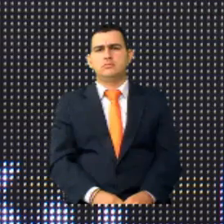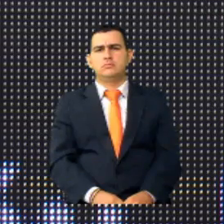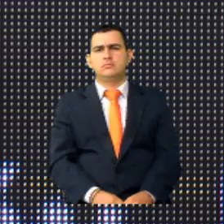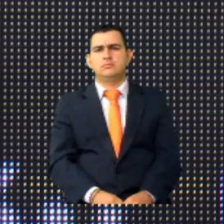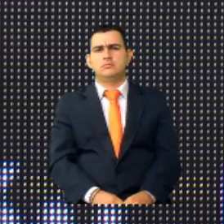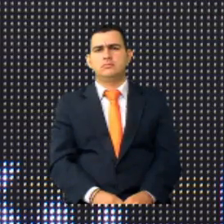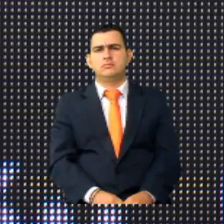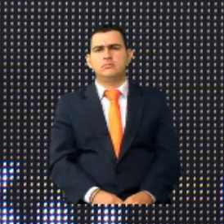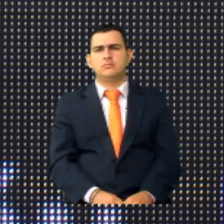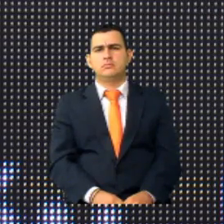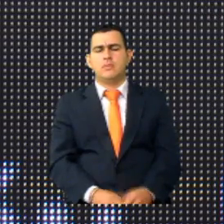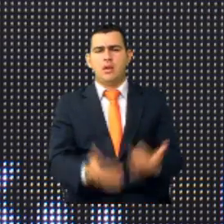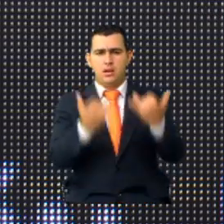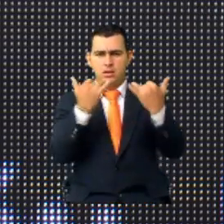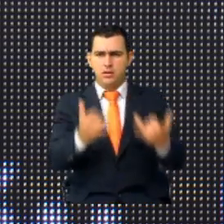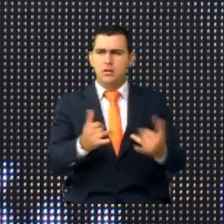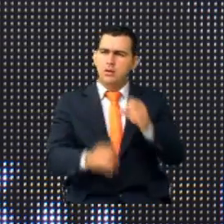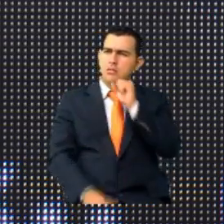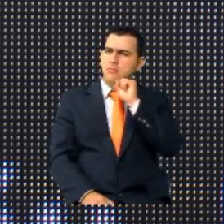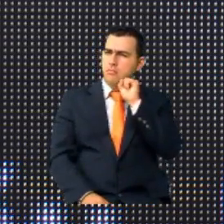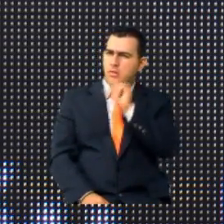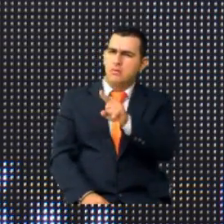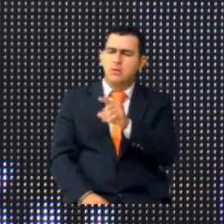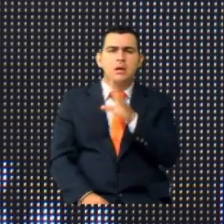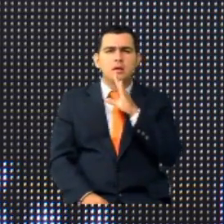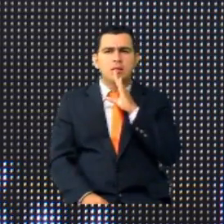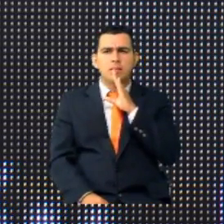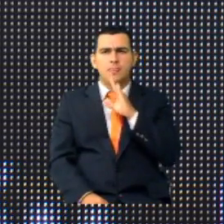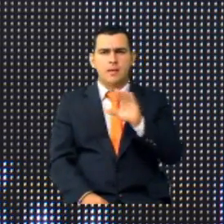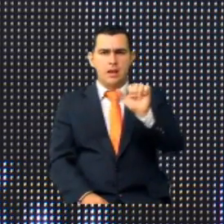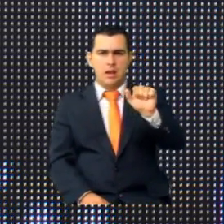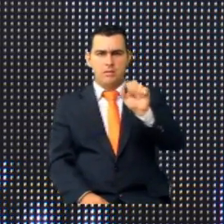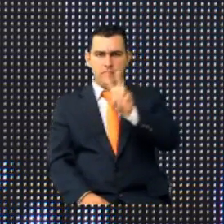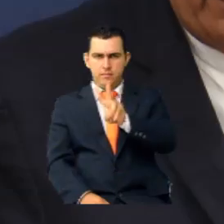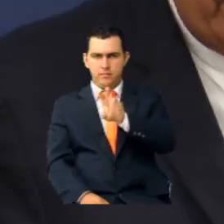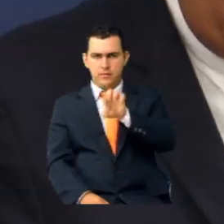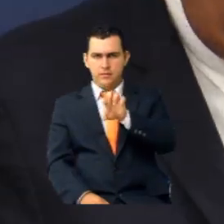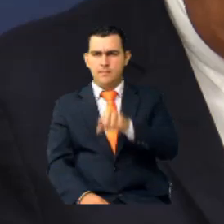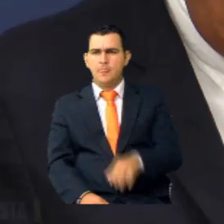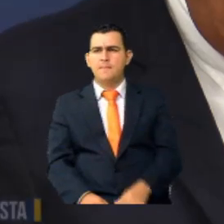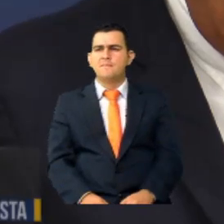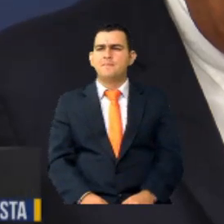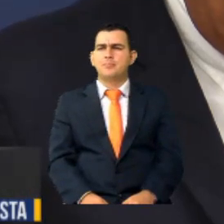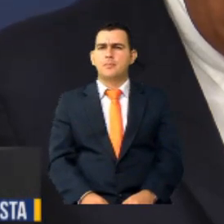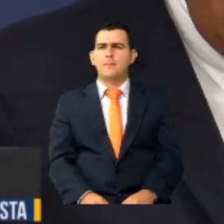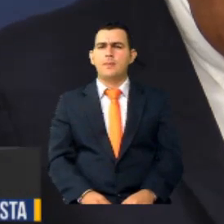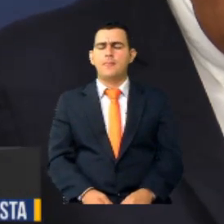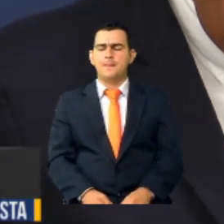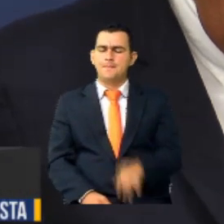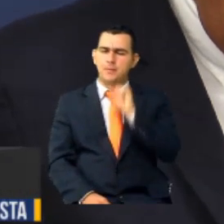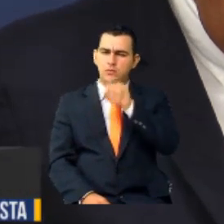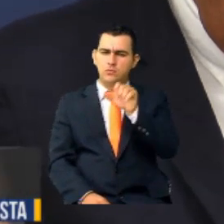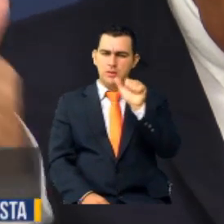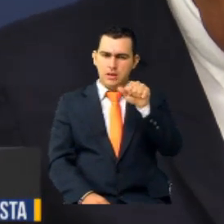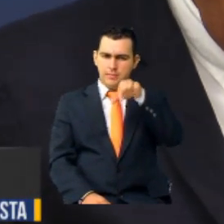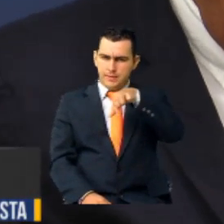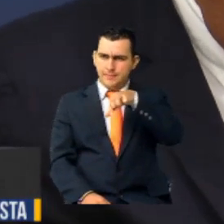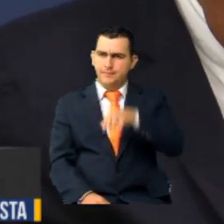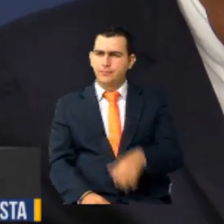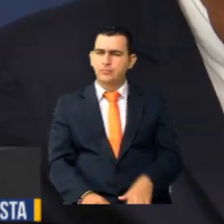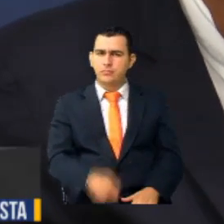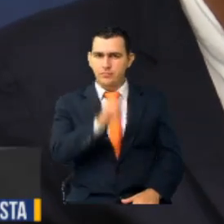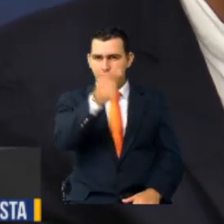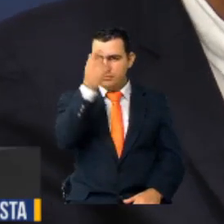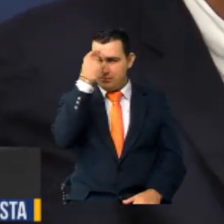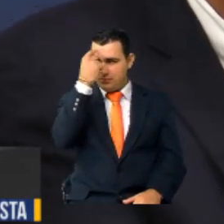pregunta que va a formular el periodista Luis Alberto Delgado al candidato Álvaro Pérez. Candidato Álvaro Pérez, ¿le cree usted a lo